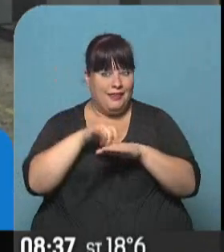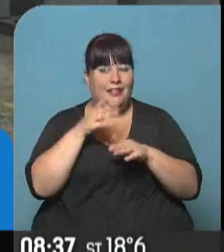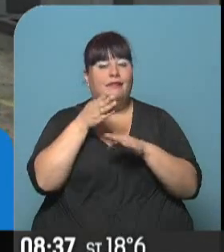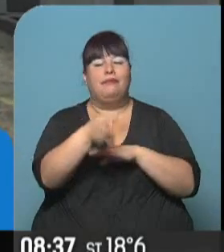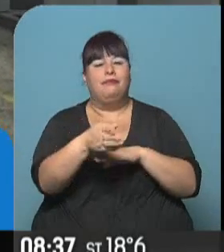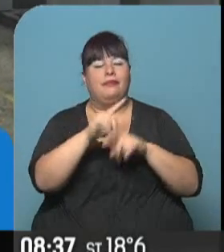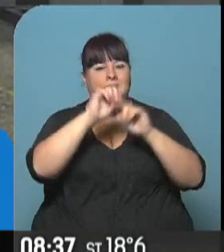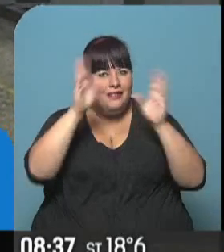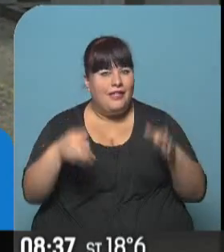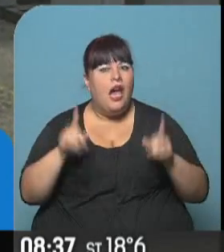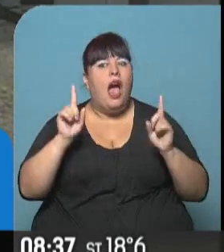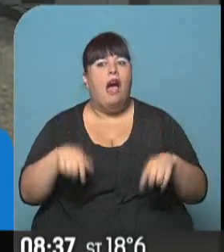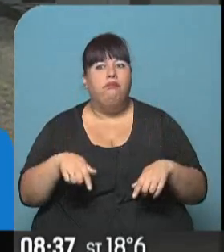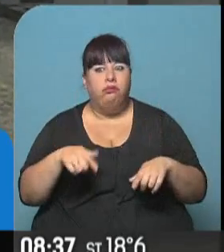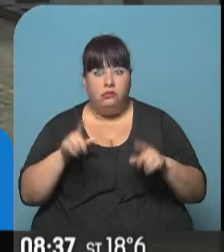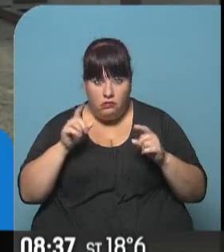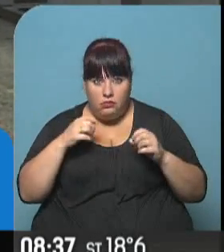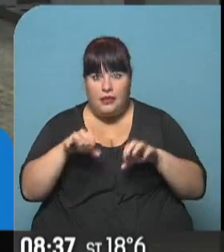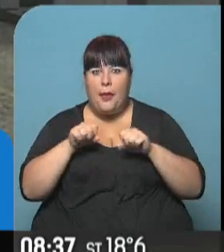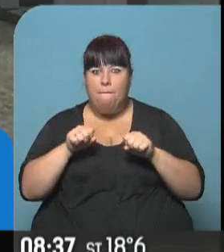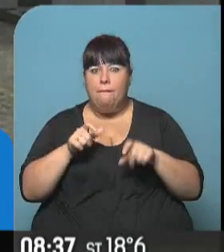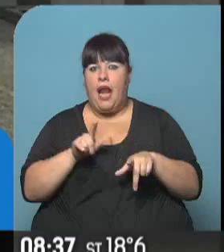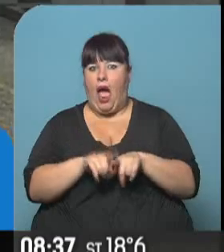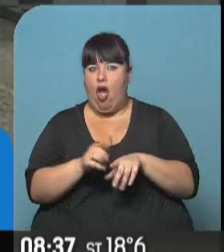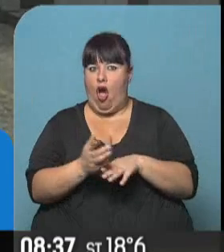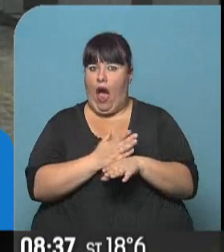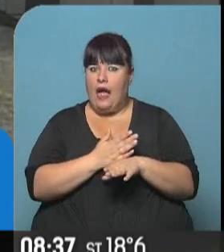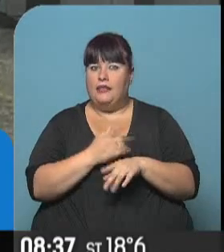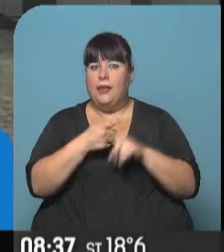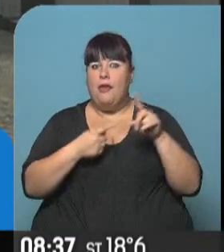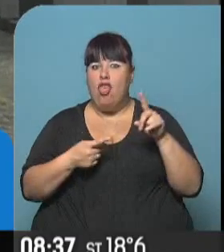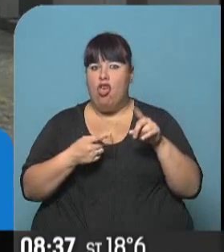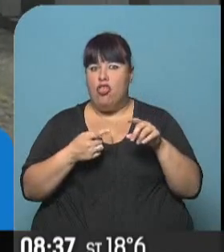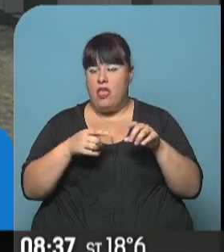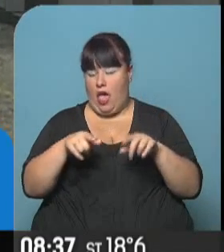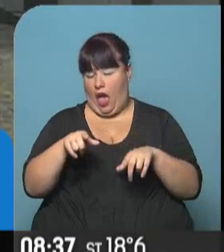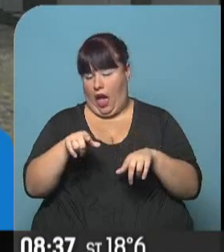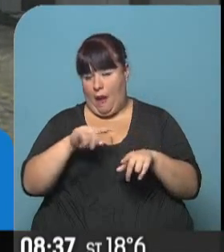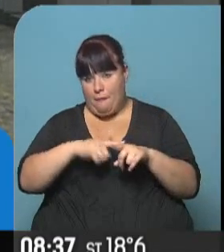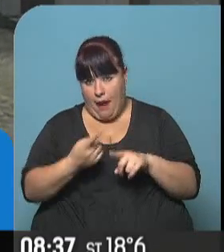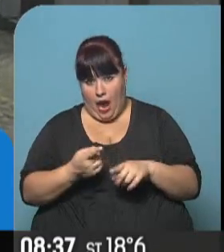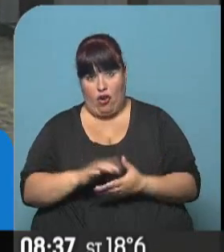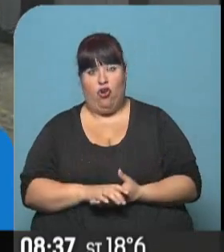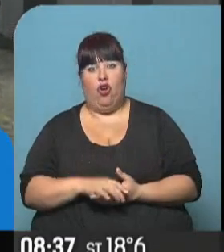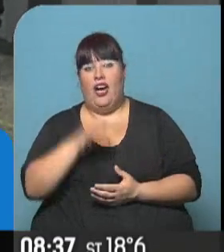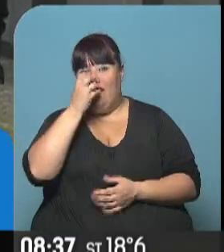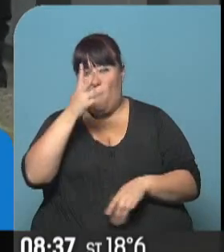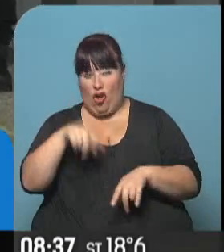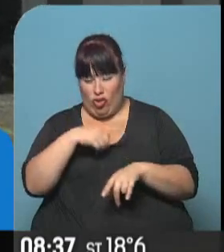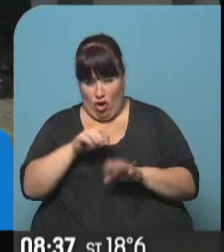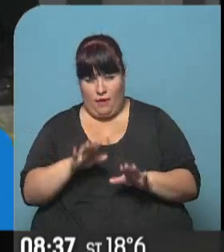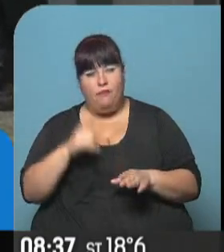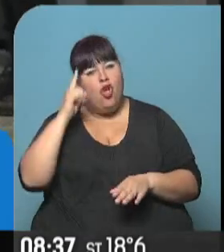y no sabían que empezaba a impactar casi con más de medio día antes antes del paro de 24 horas